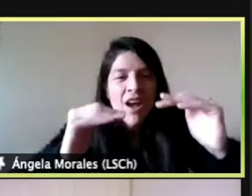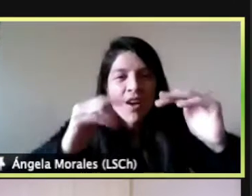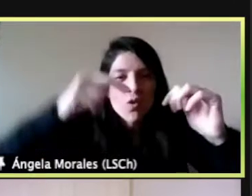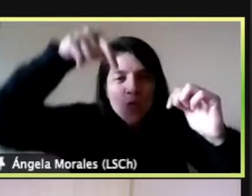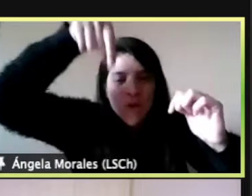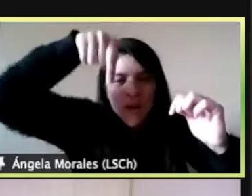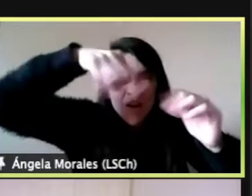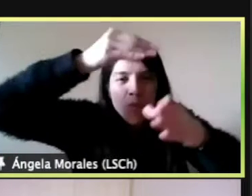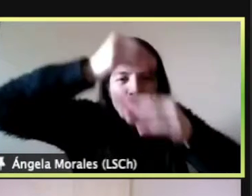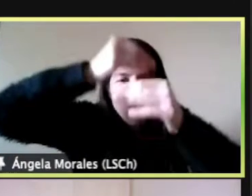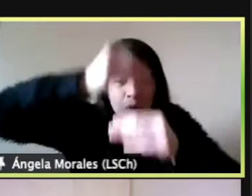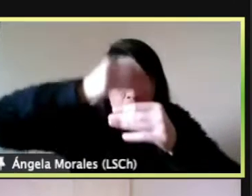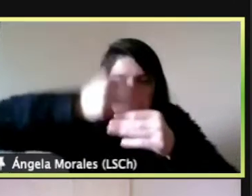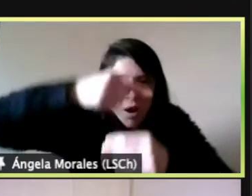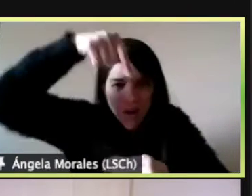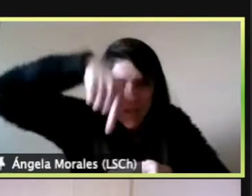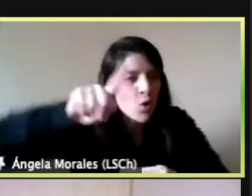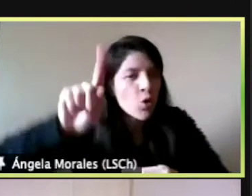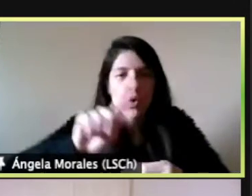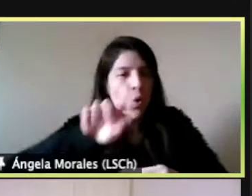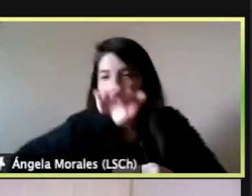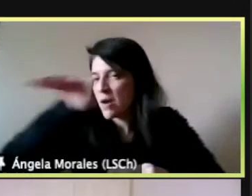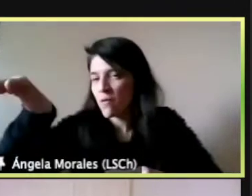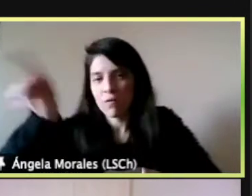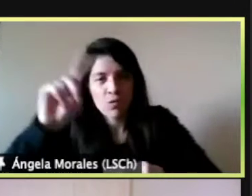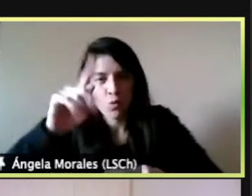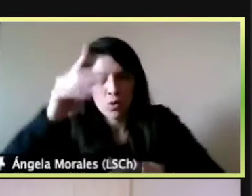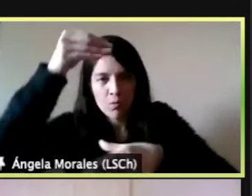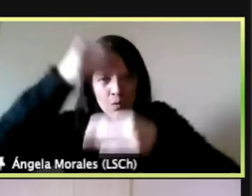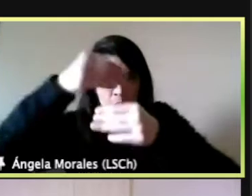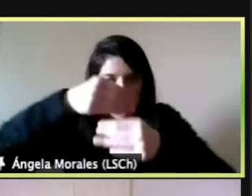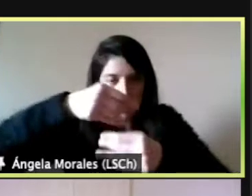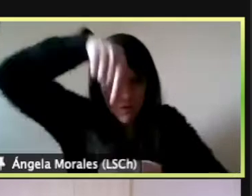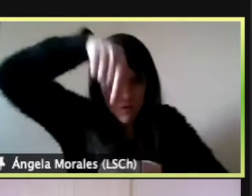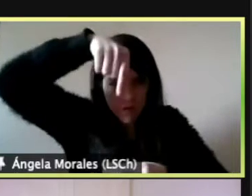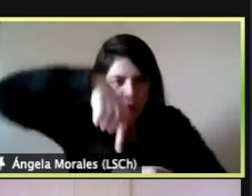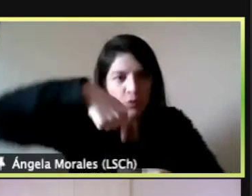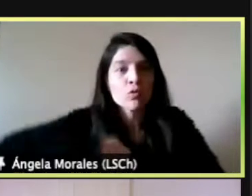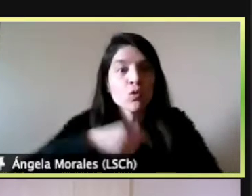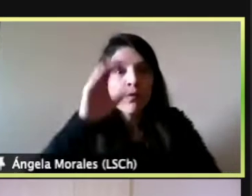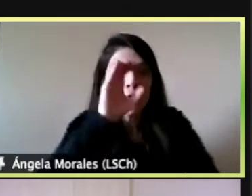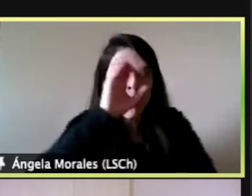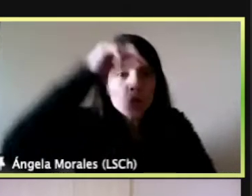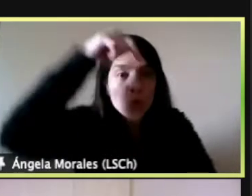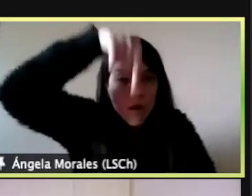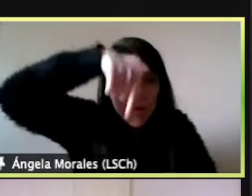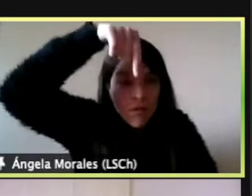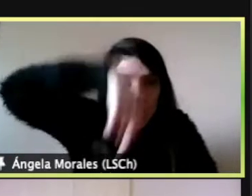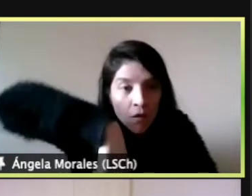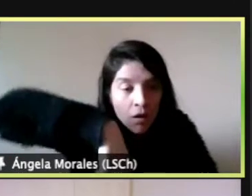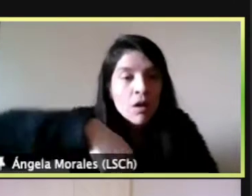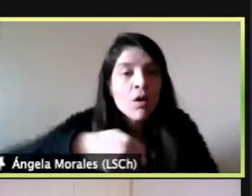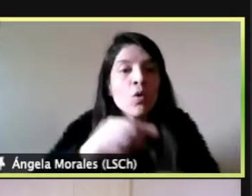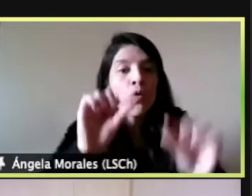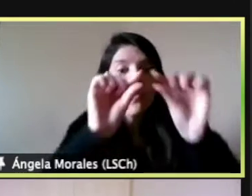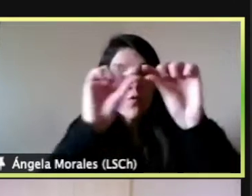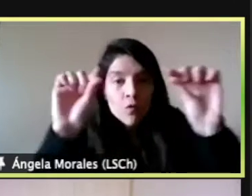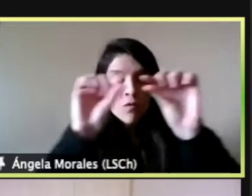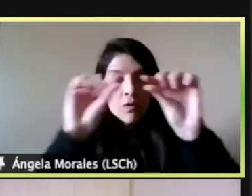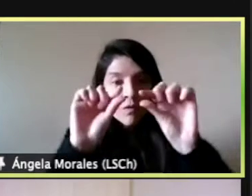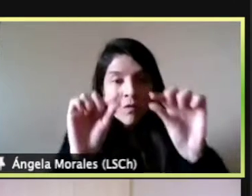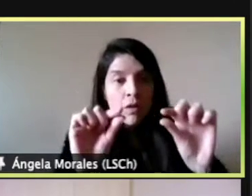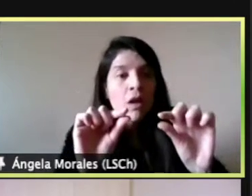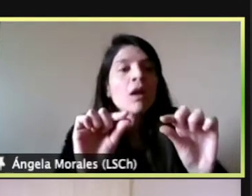abajo. Entonces, constantemente yo voy a tener que buscar hacia abajo en cada una de las filas. Por eso este buscar va a ser un